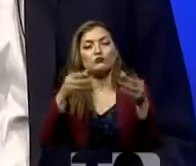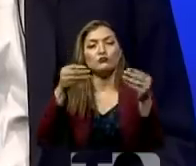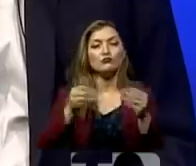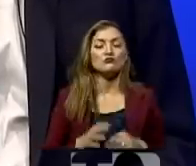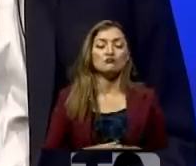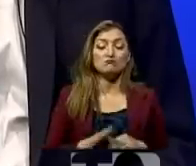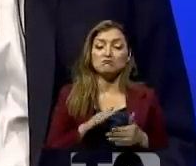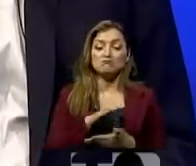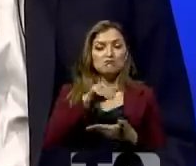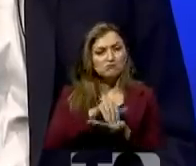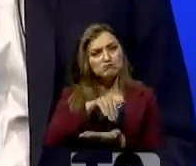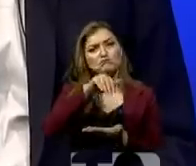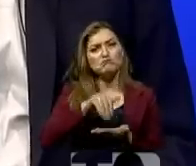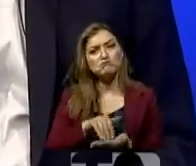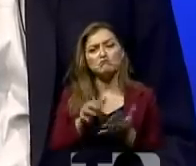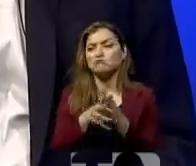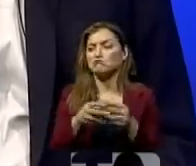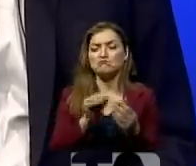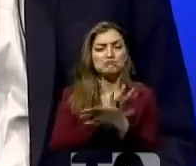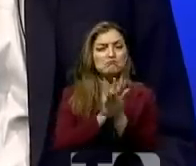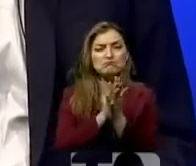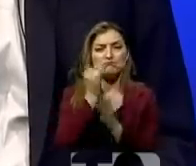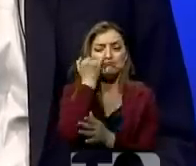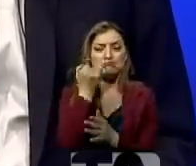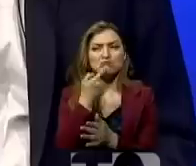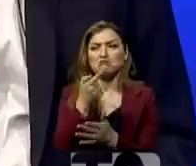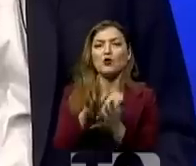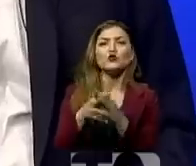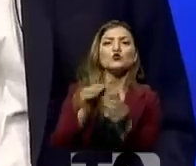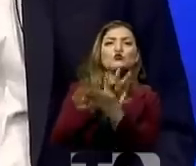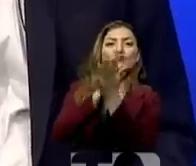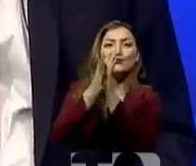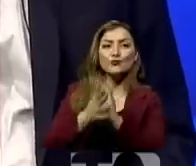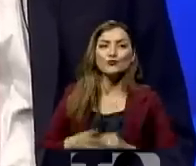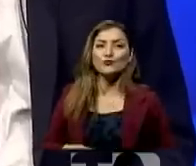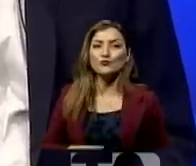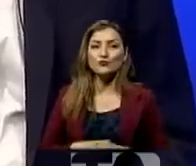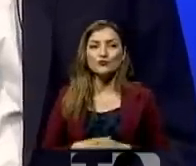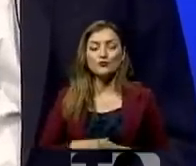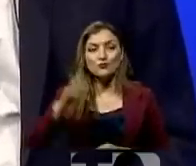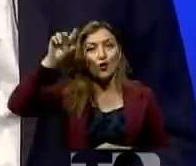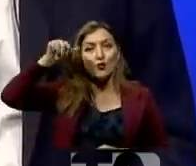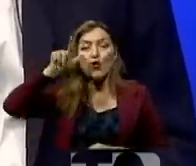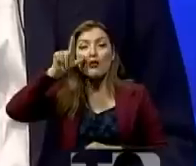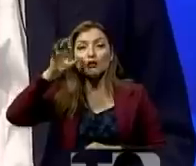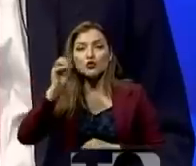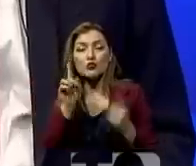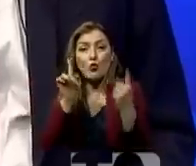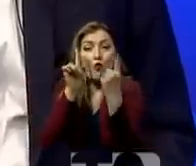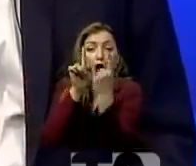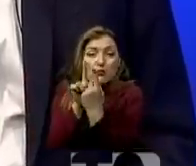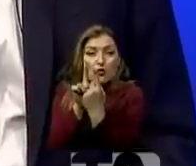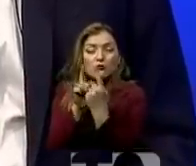mantienen firmes en que no ha habido una solución a esos pedidos dice el gobierno del encuentro está dispuesto al diálogo